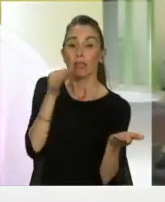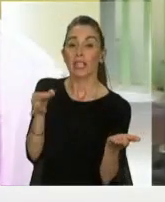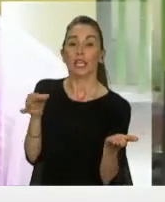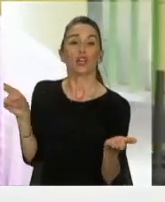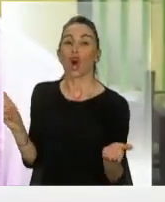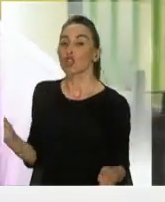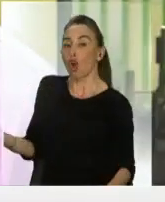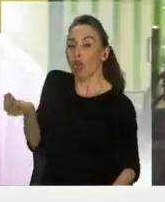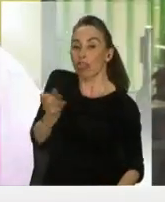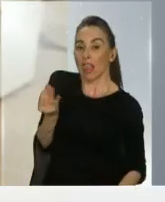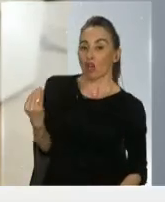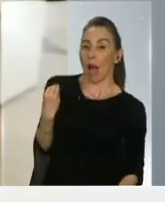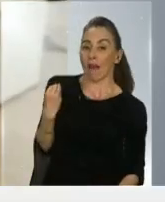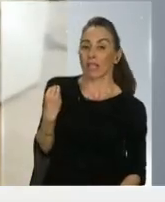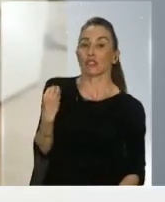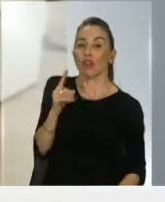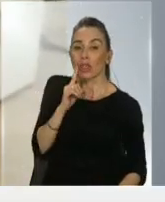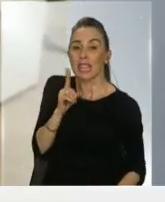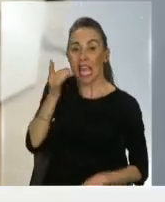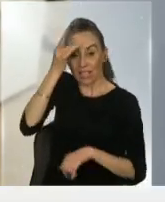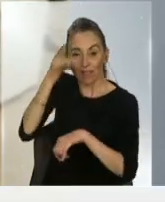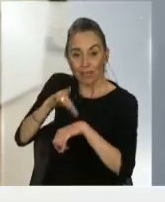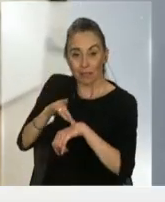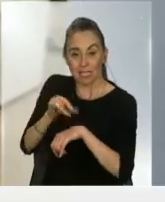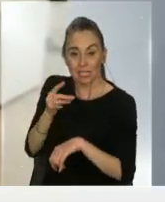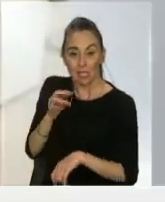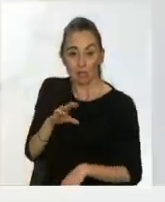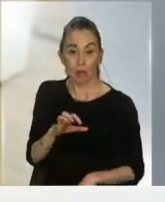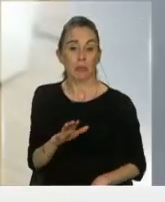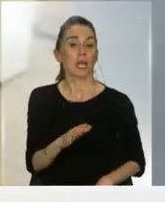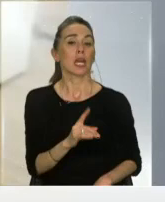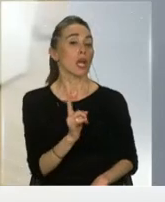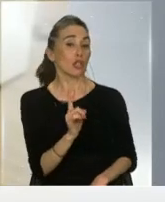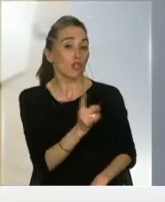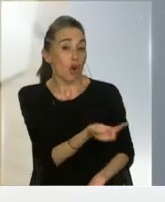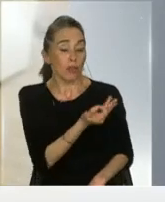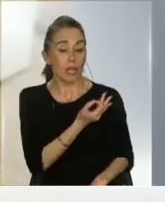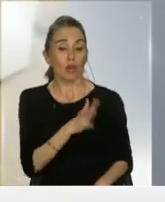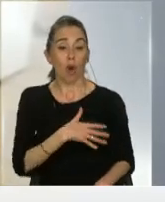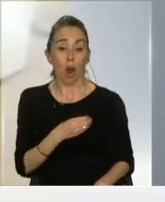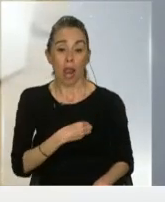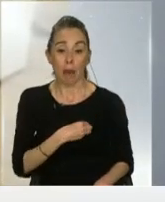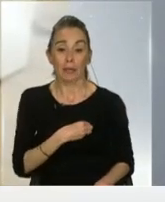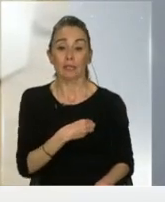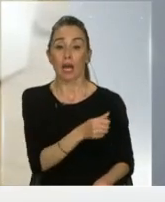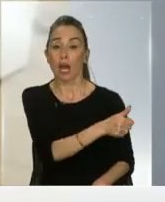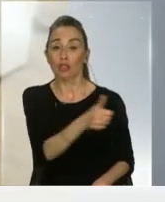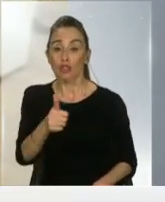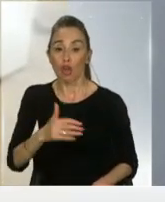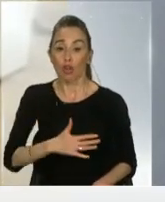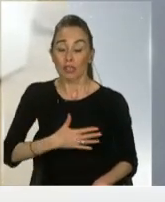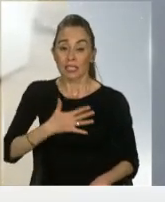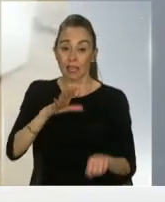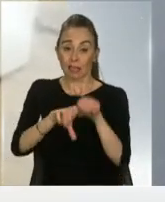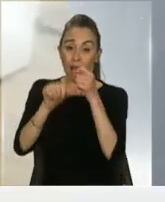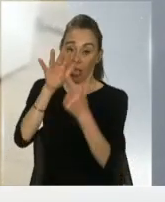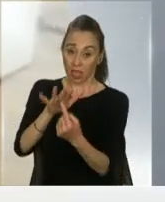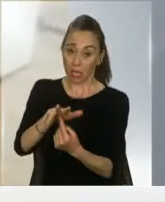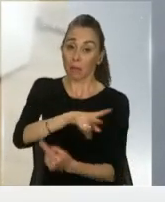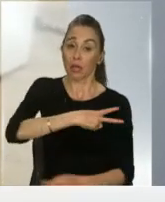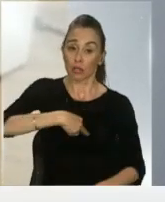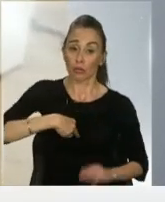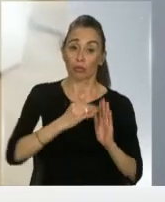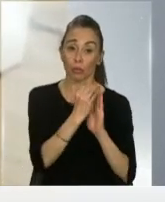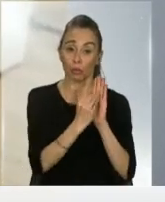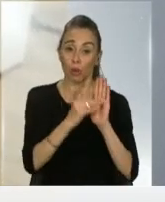tenía un síndrome. Previamente no. Lamentamos lo sucedido. A todas las personas que se sientan discriminadas, nosotros tenemos